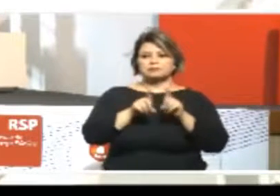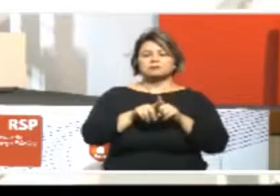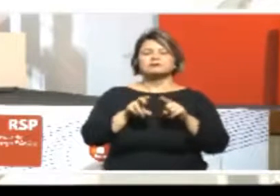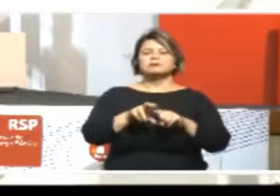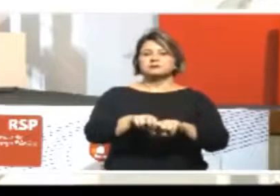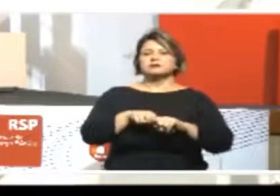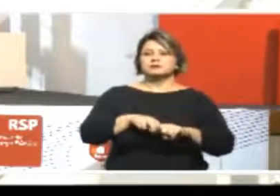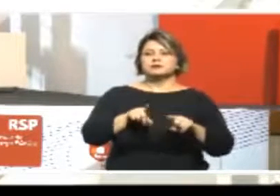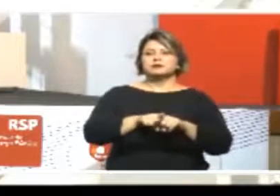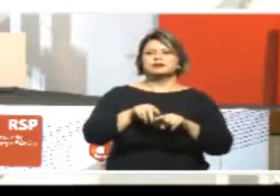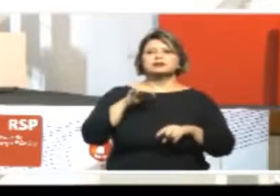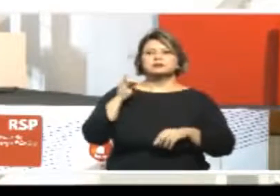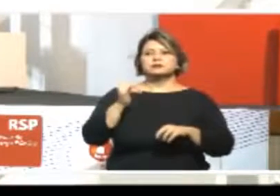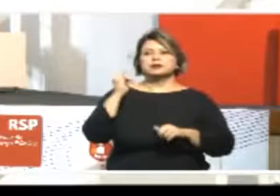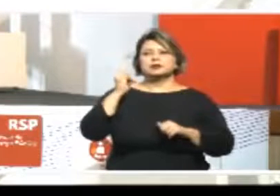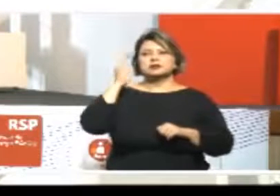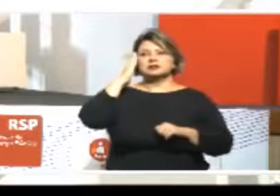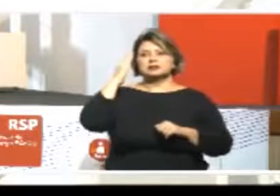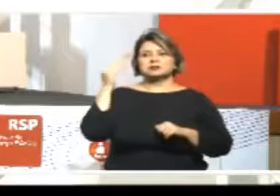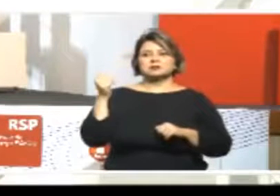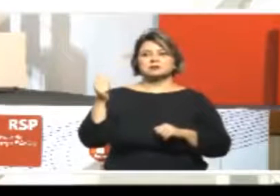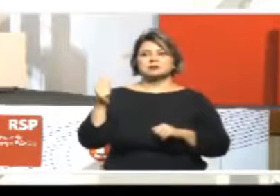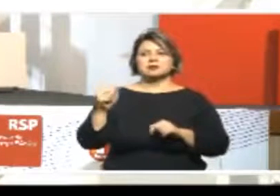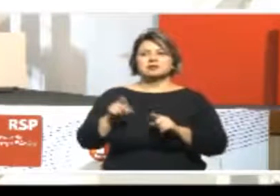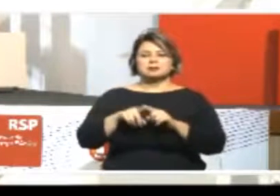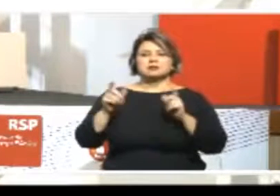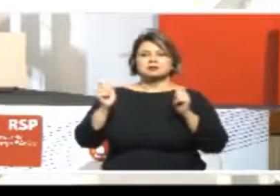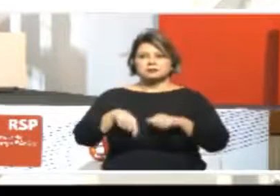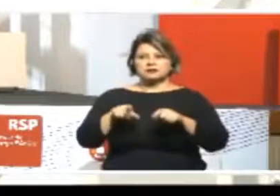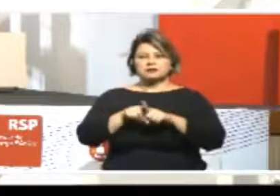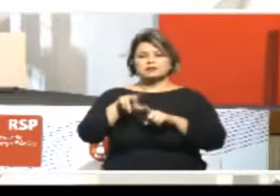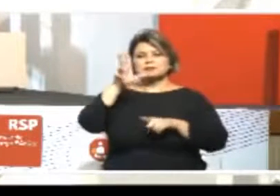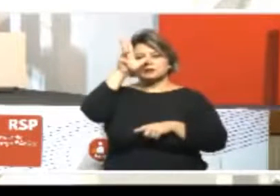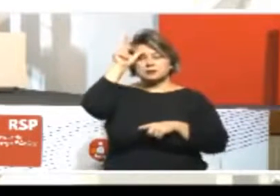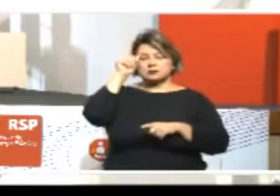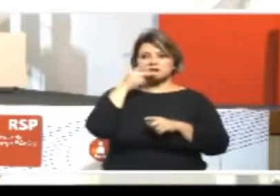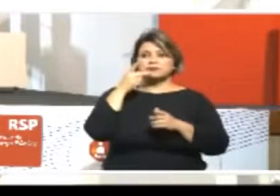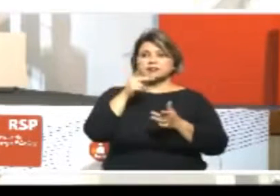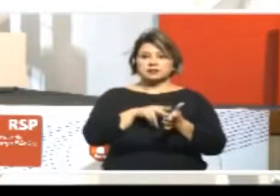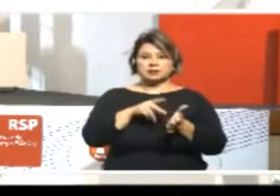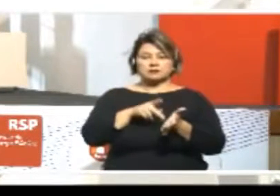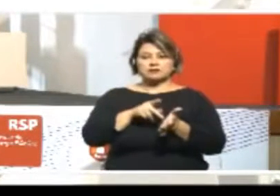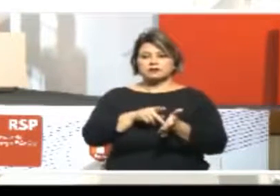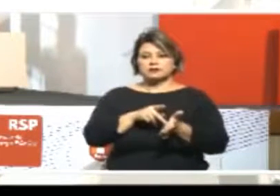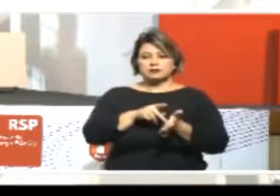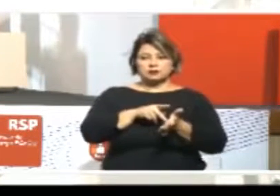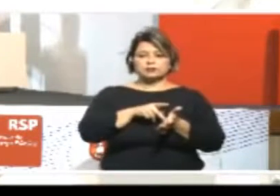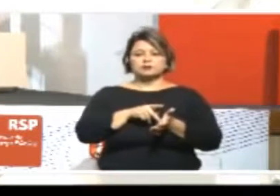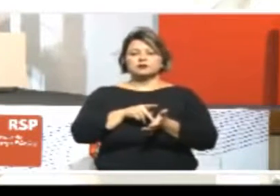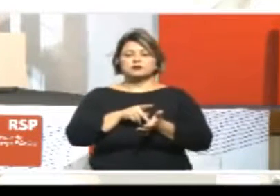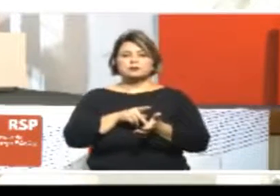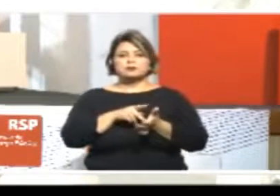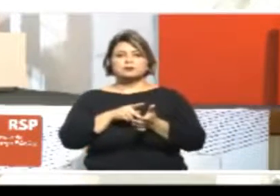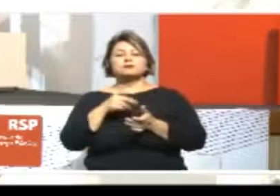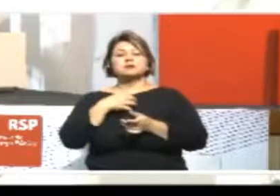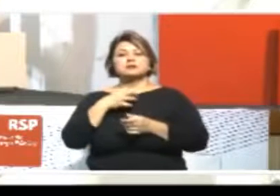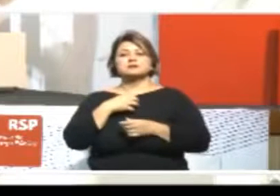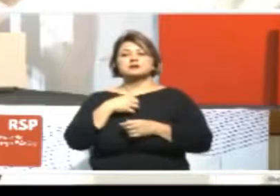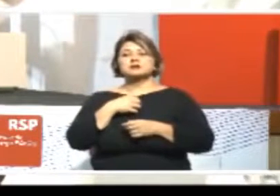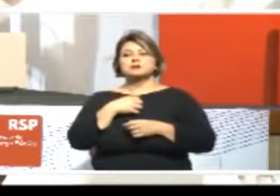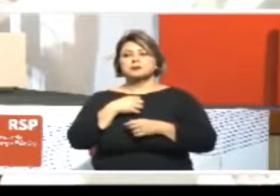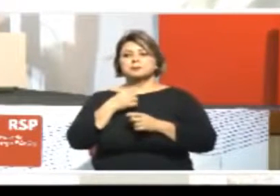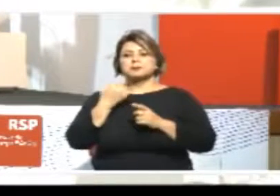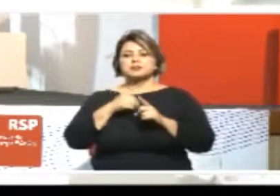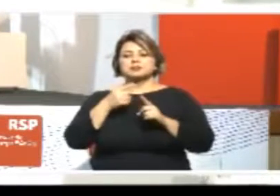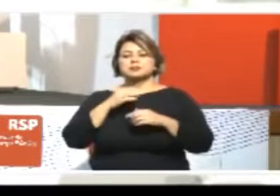saber si las capacidades de ese alcalde realmente están a la medida para poder desempeñar las funciones que tiene que